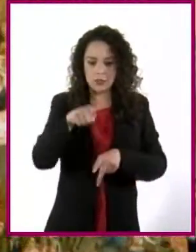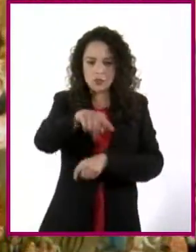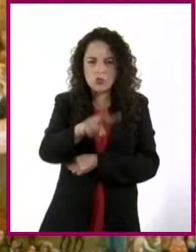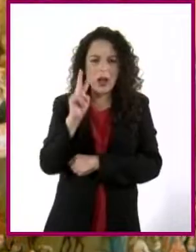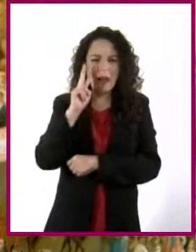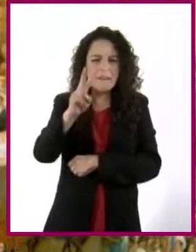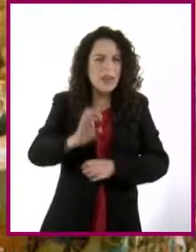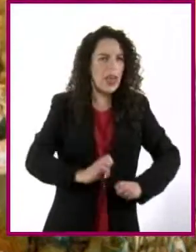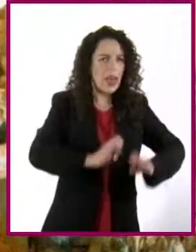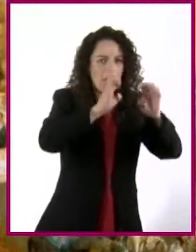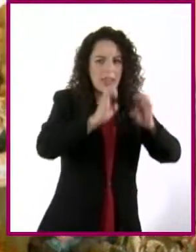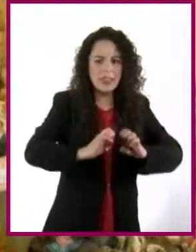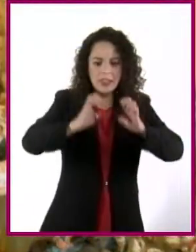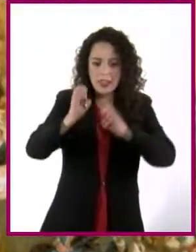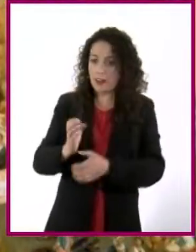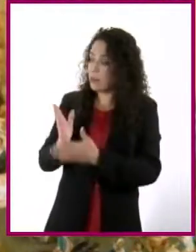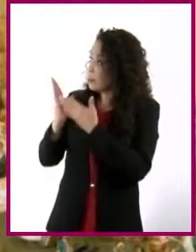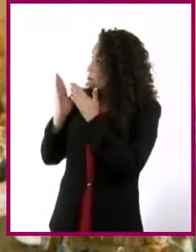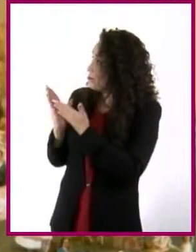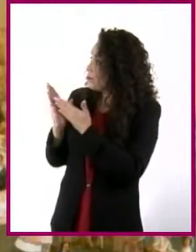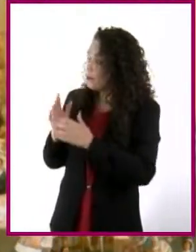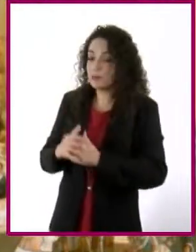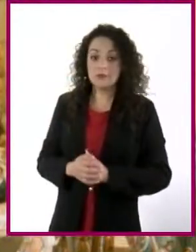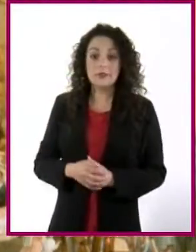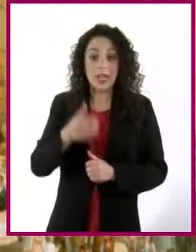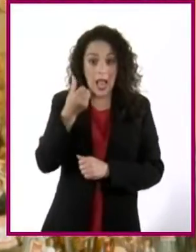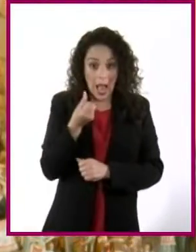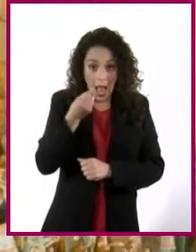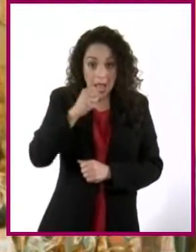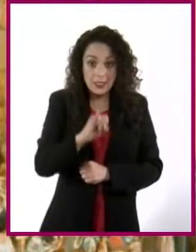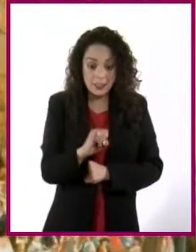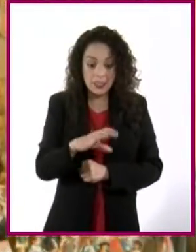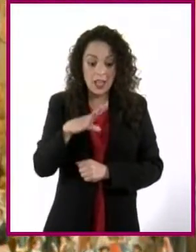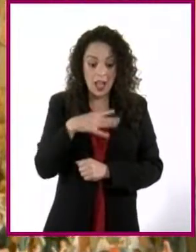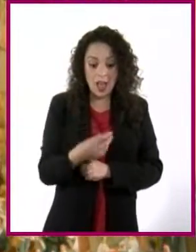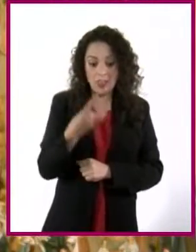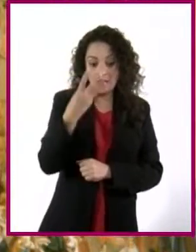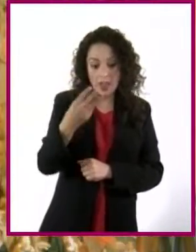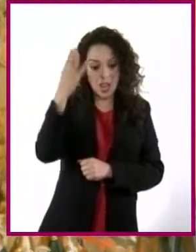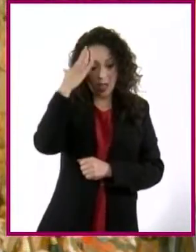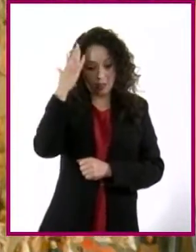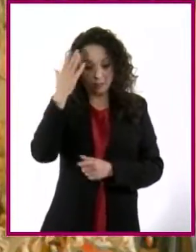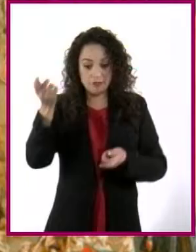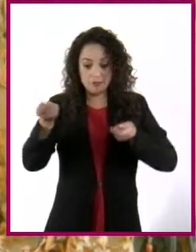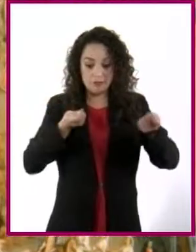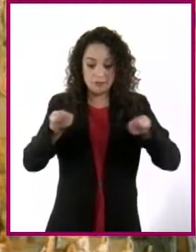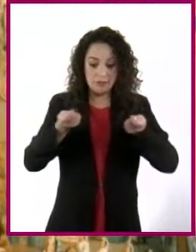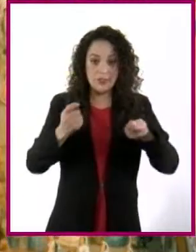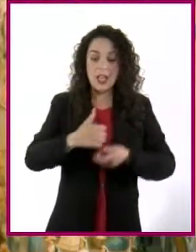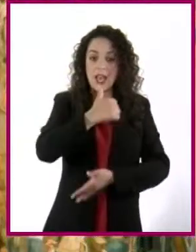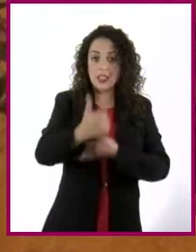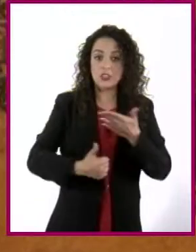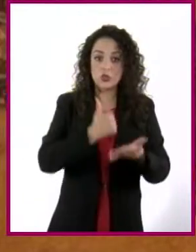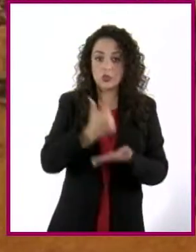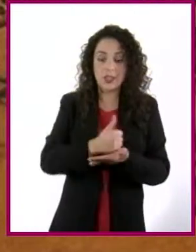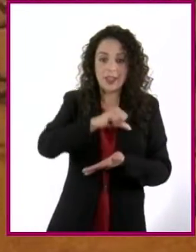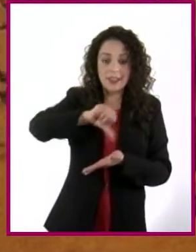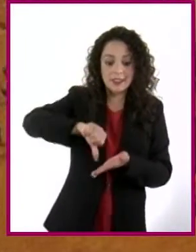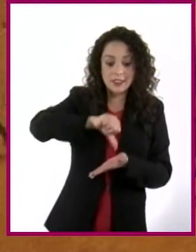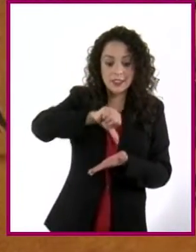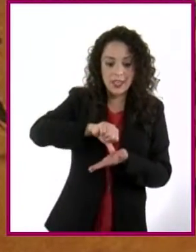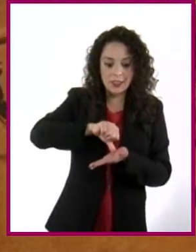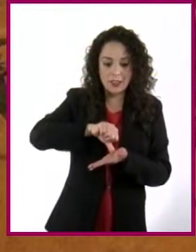edificios. Así se concentraban los 3 principales poderes en el centro de la ciudad virreinal. Y